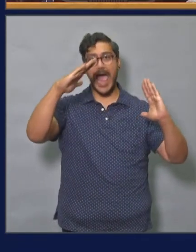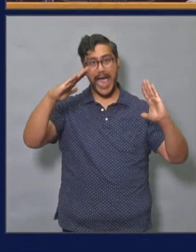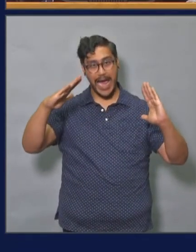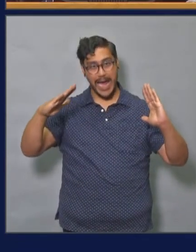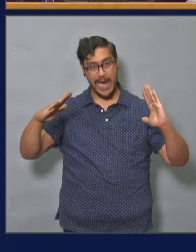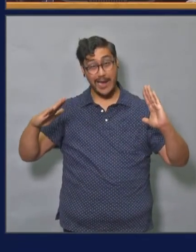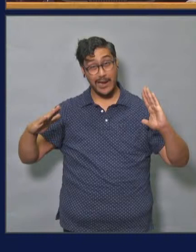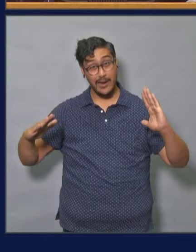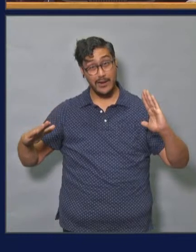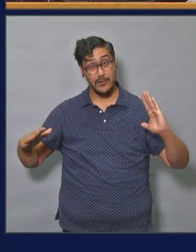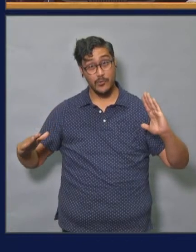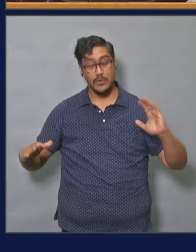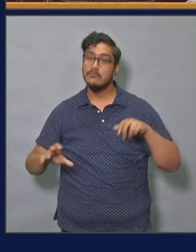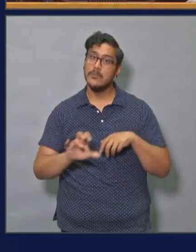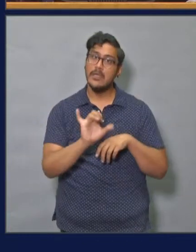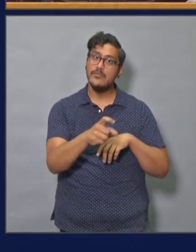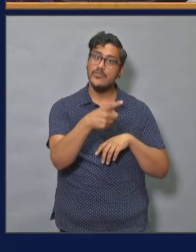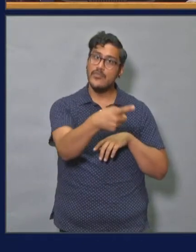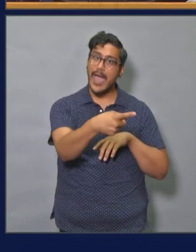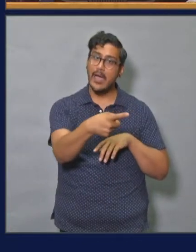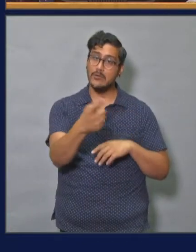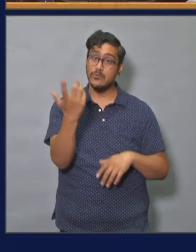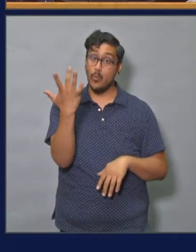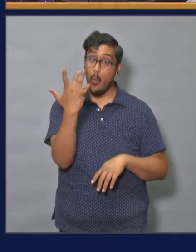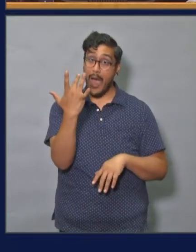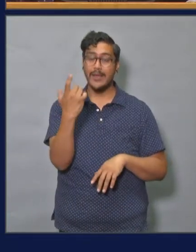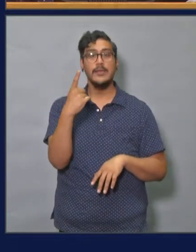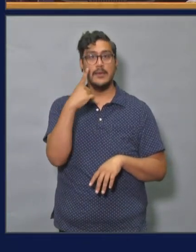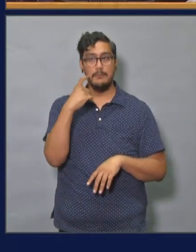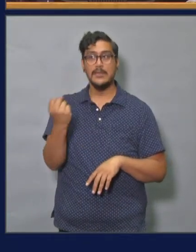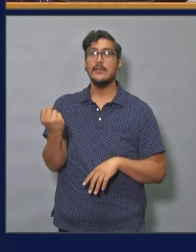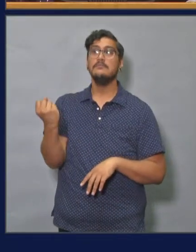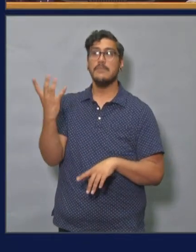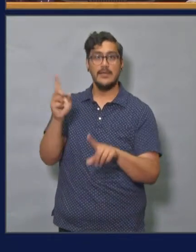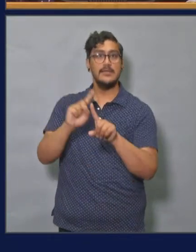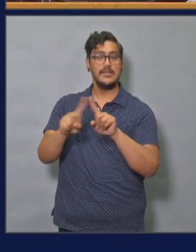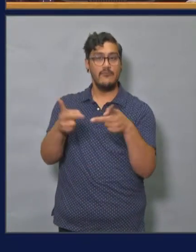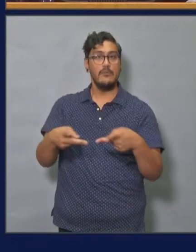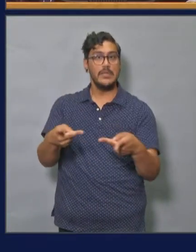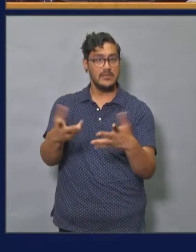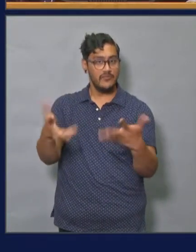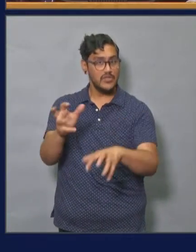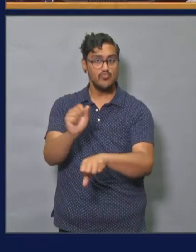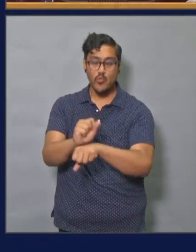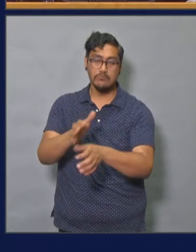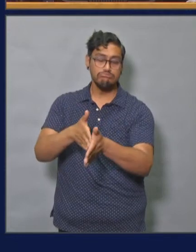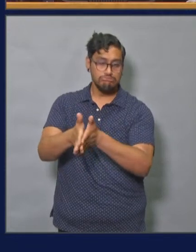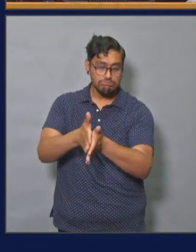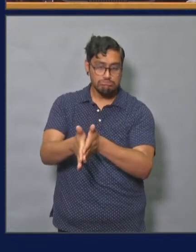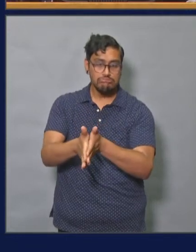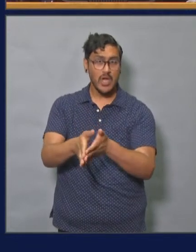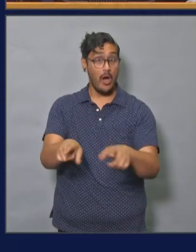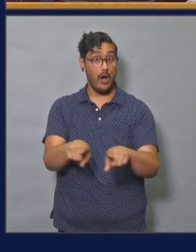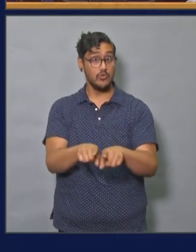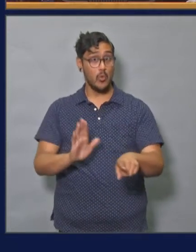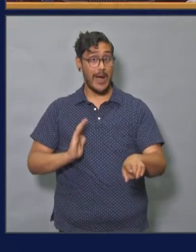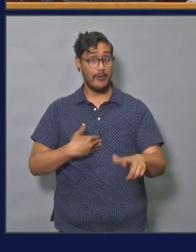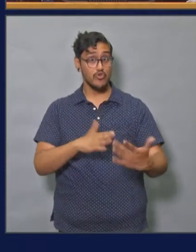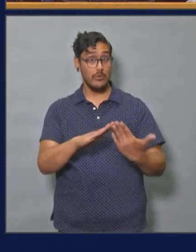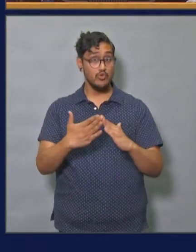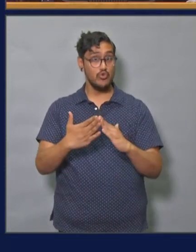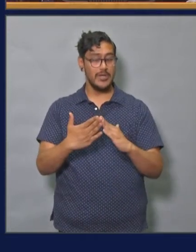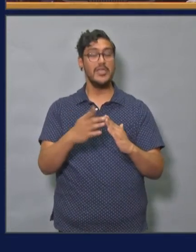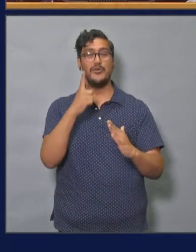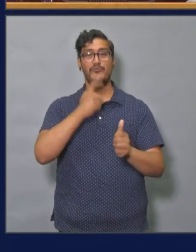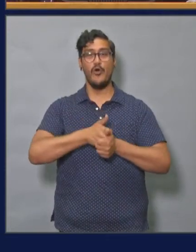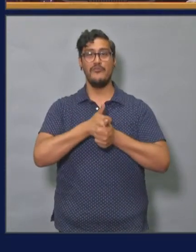Esta reducción es un reflejo directo de los cierres en todo el condado y el arduo trabajo que hizo nuestra comunidad para seguir la orden